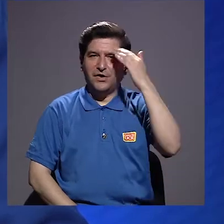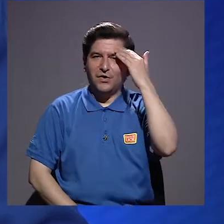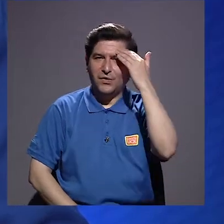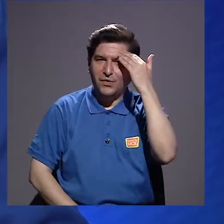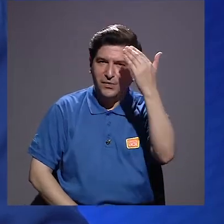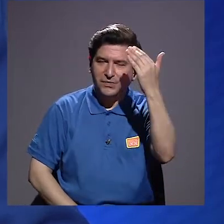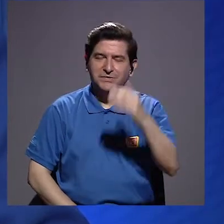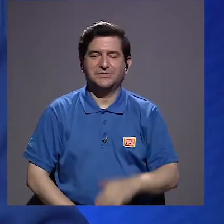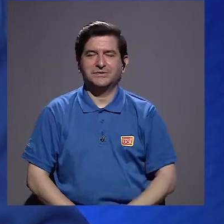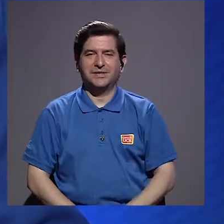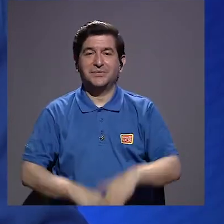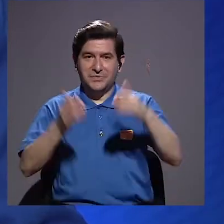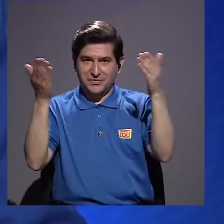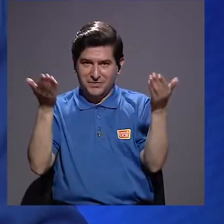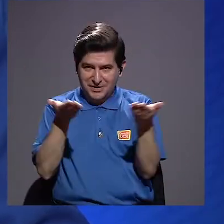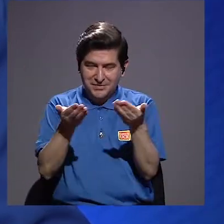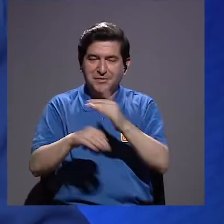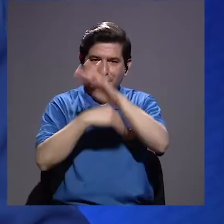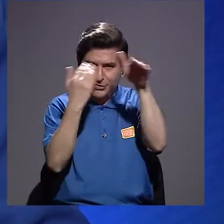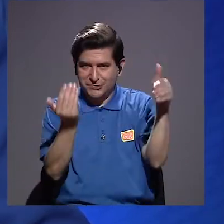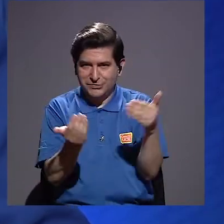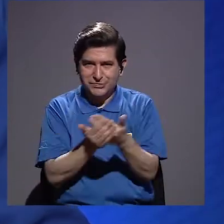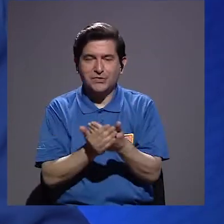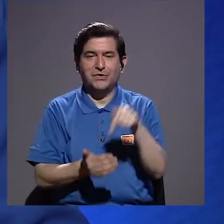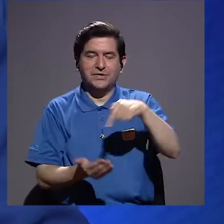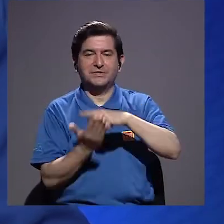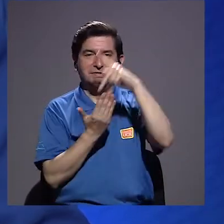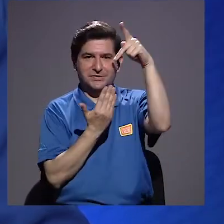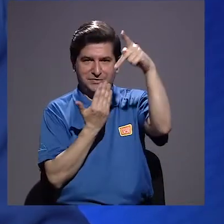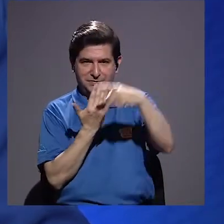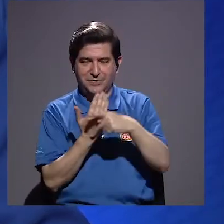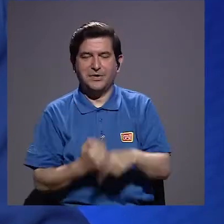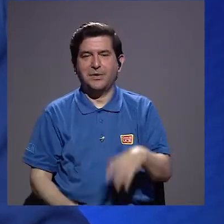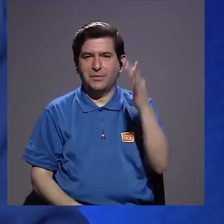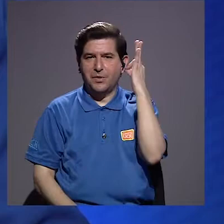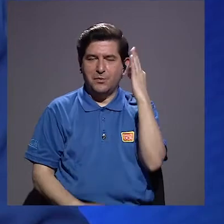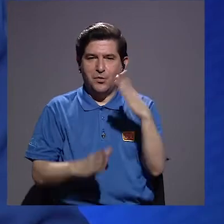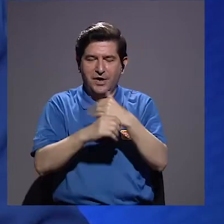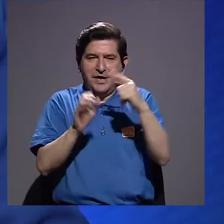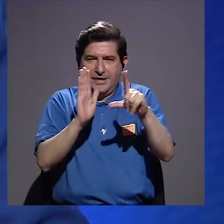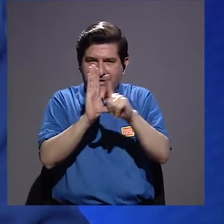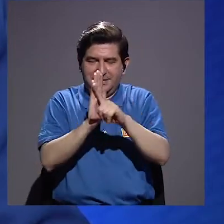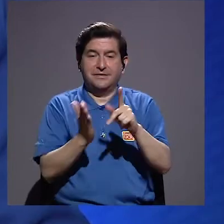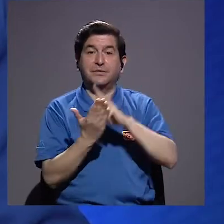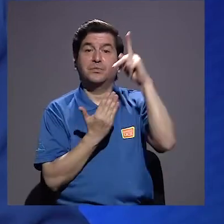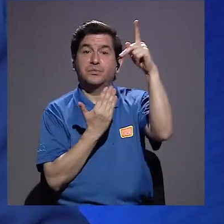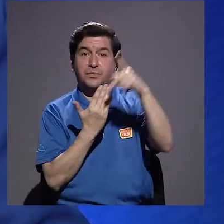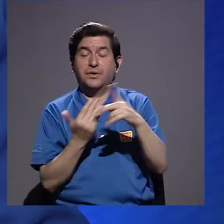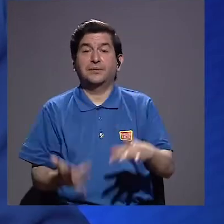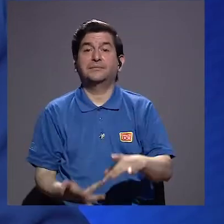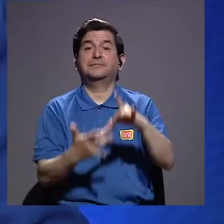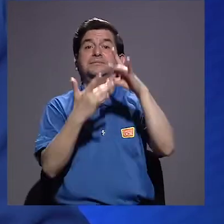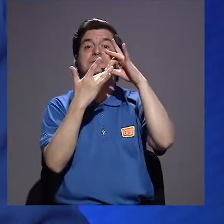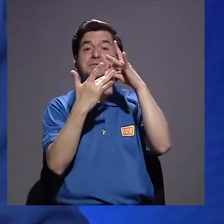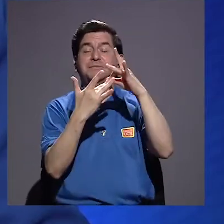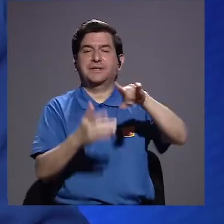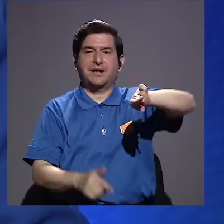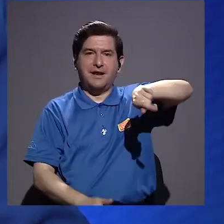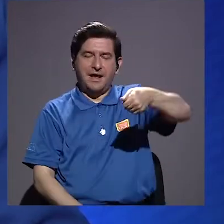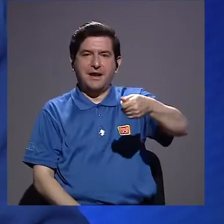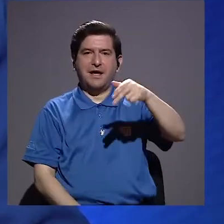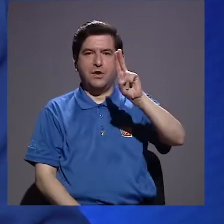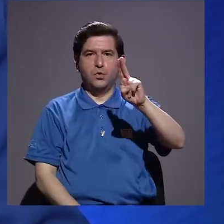Un saludo cordial, sean bienvenidos y bienvenidas a su programa Mujeres de Ley, un programa especial